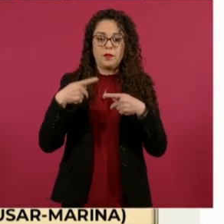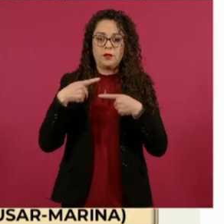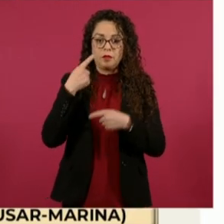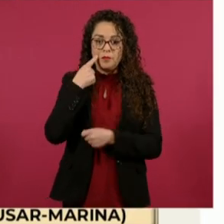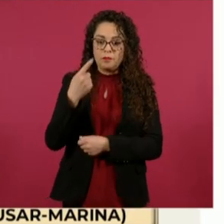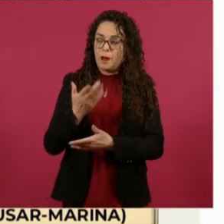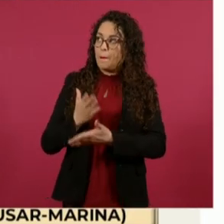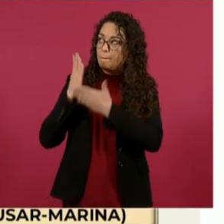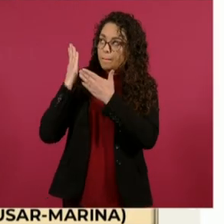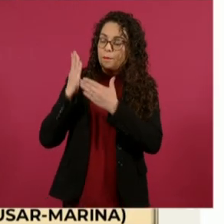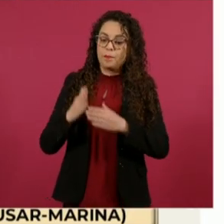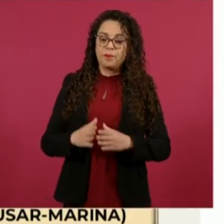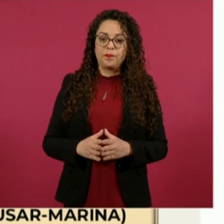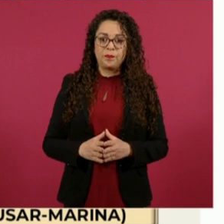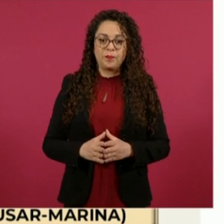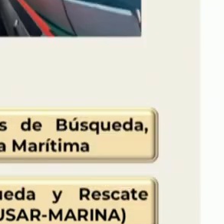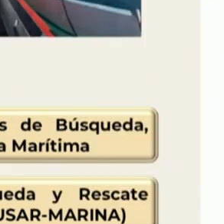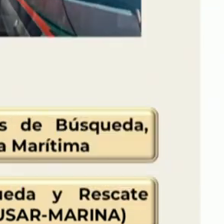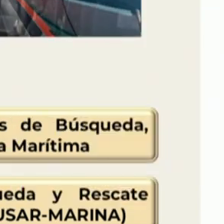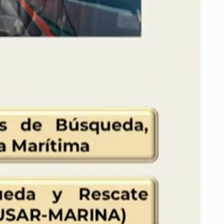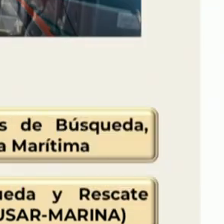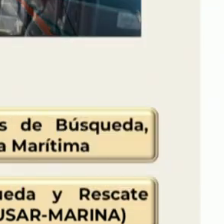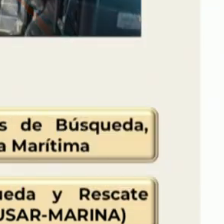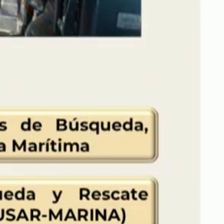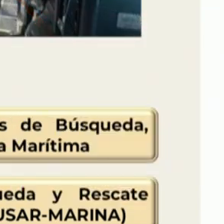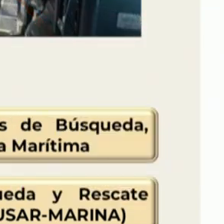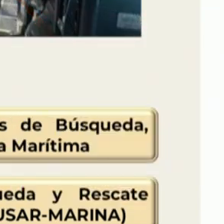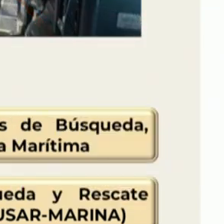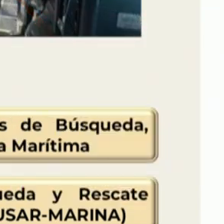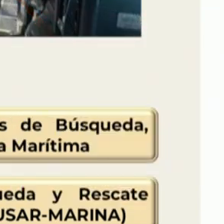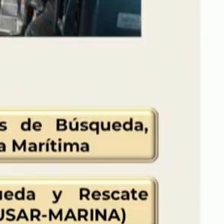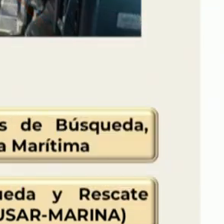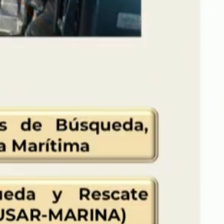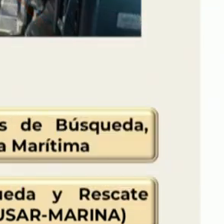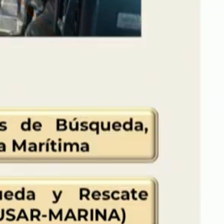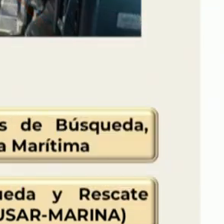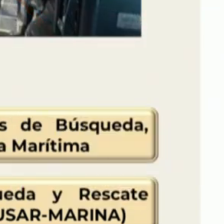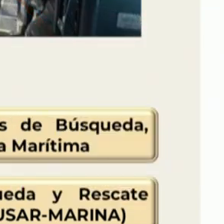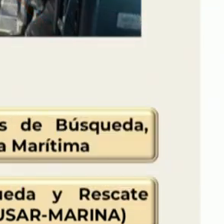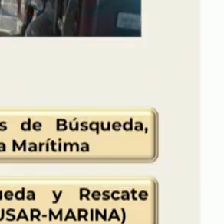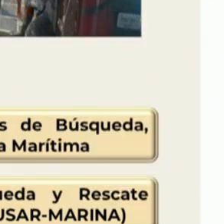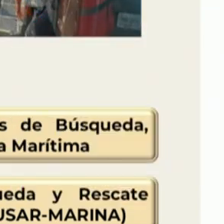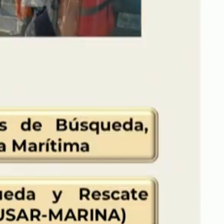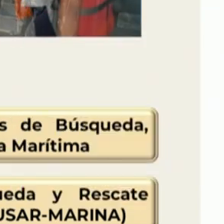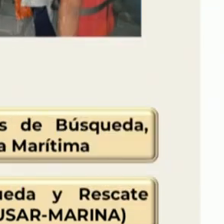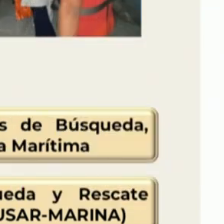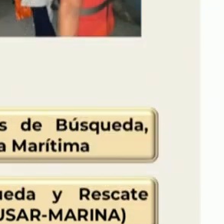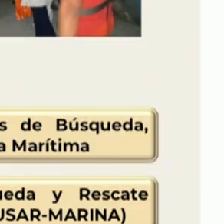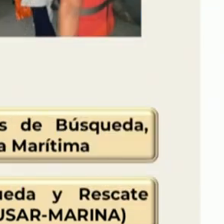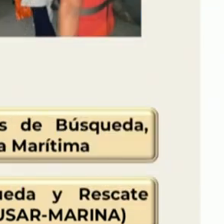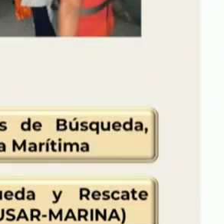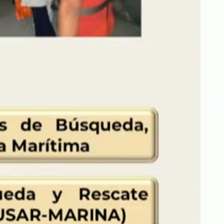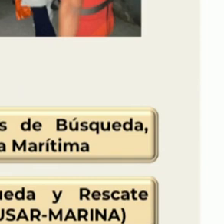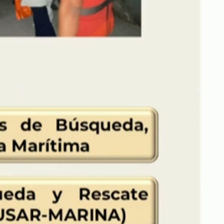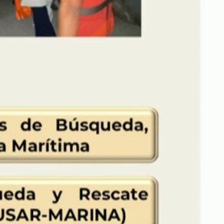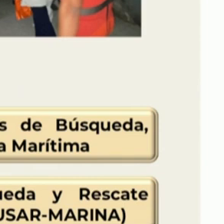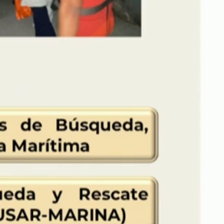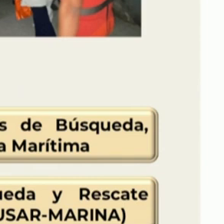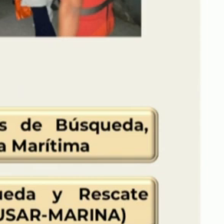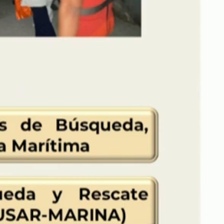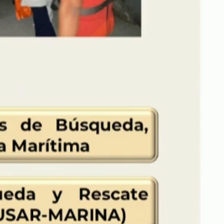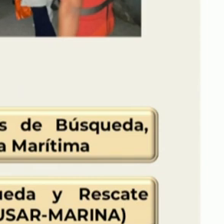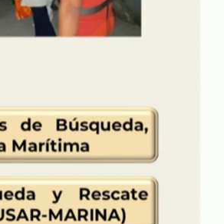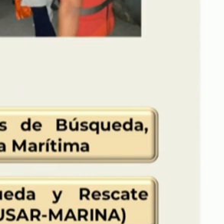rescates diversos, 10 evacuaciones médicas y 6 accidentes aéreos. Se utilizó 2.192 elementos.